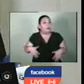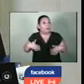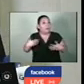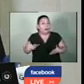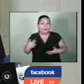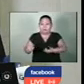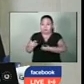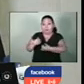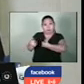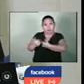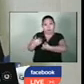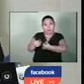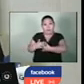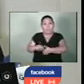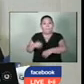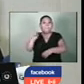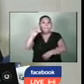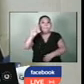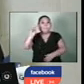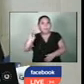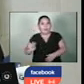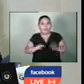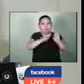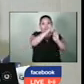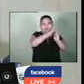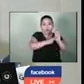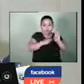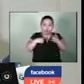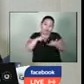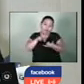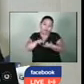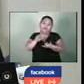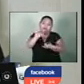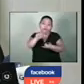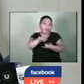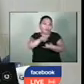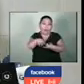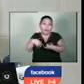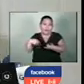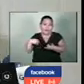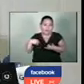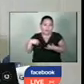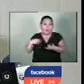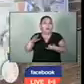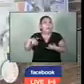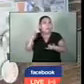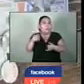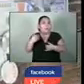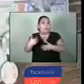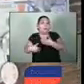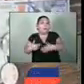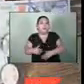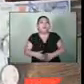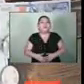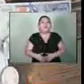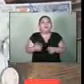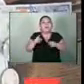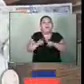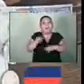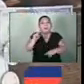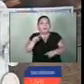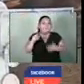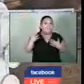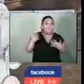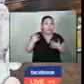mi Bitcoin, yo decido si recibo Bitcoin o no, como moneda de curso legal. Pero en medio de esta